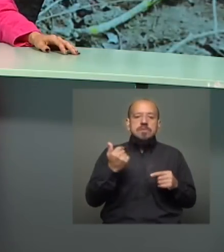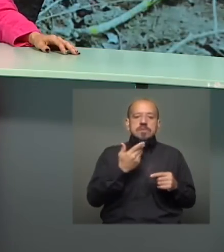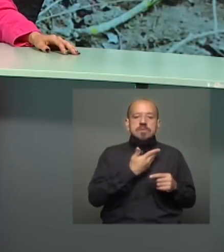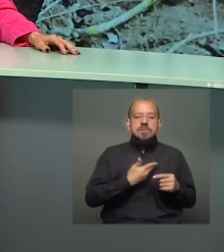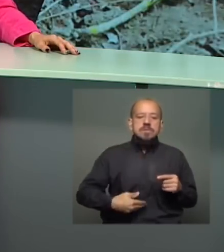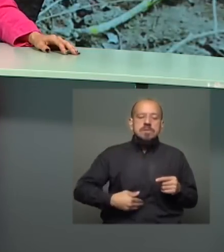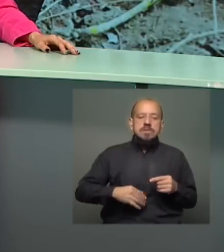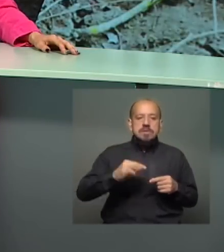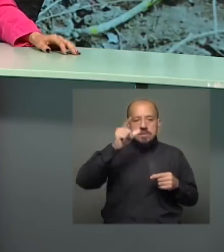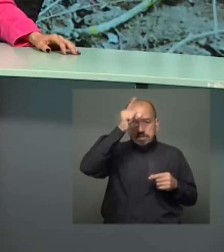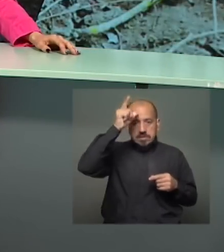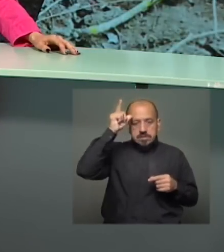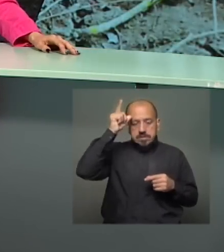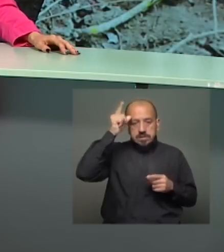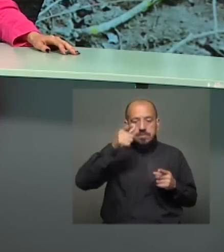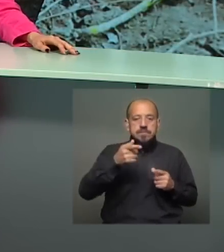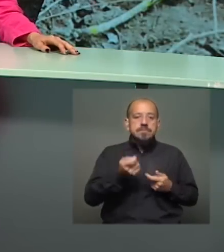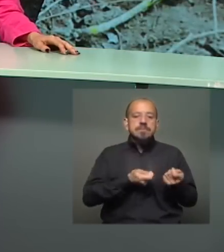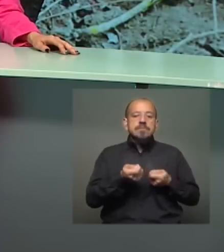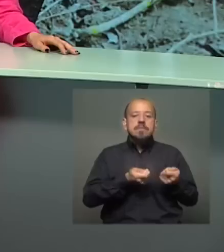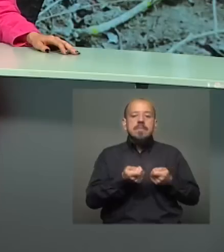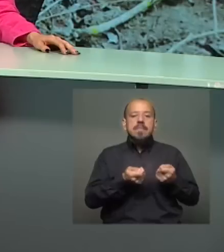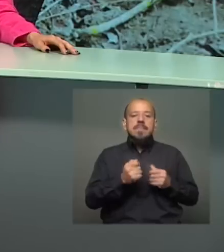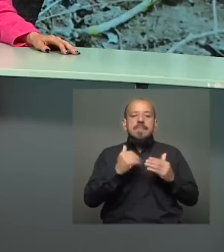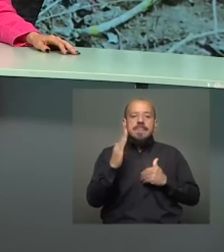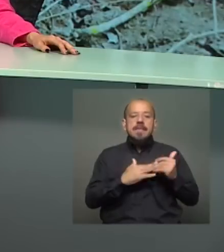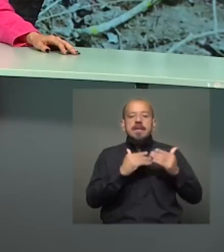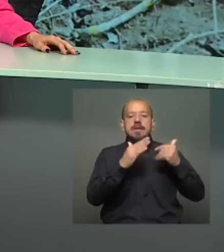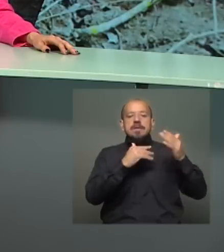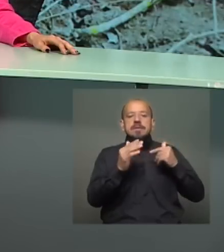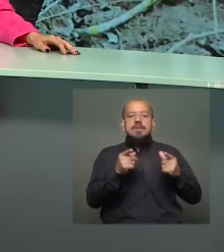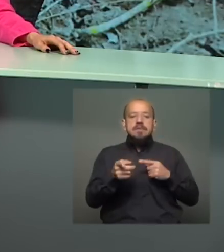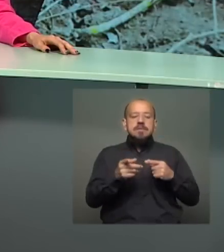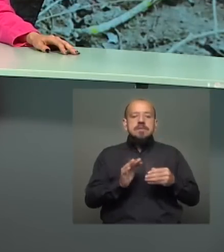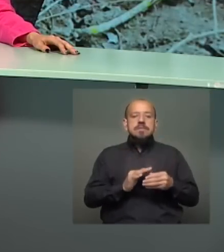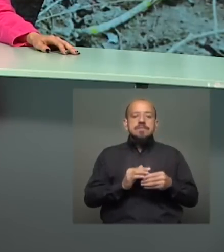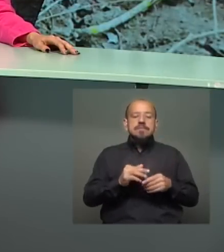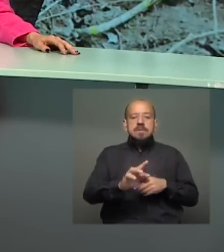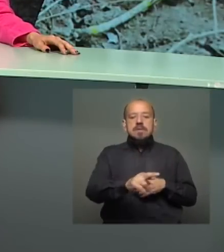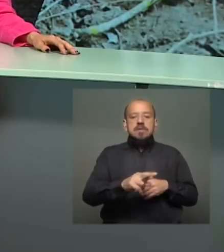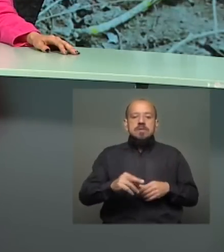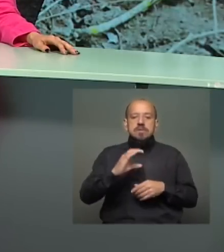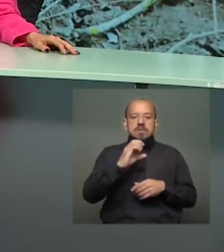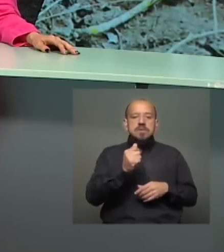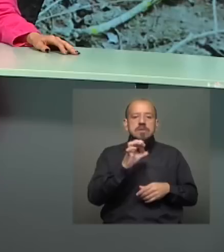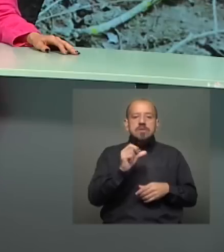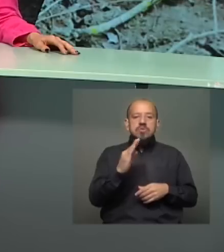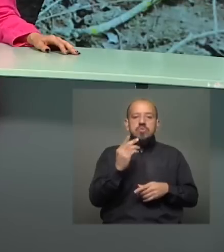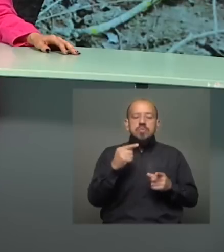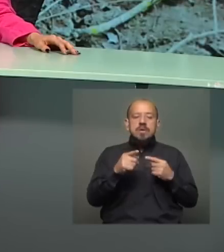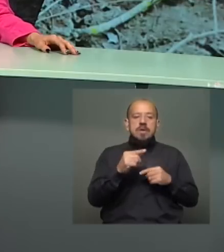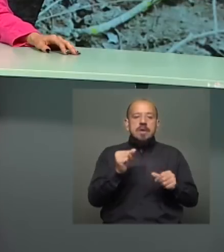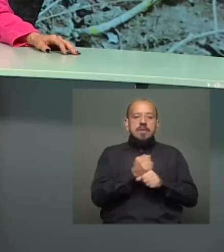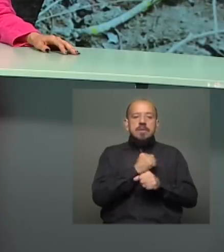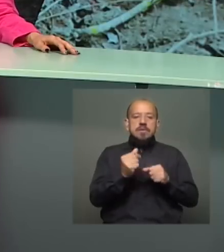Luis lacalle Pou que el préstamo para la construcción de La Represa sobre el arroyo casupa está aprobado desde el